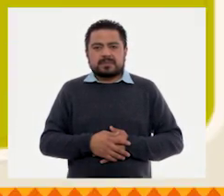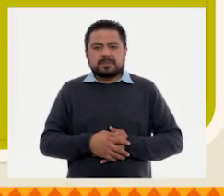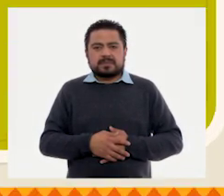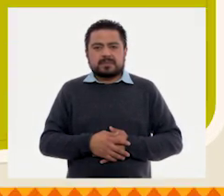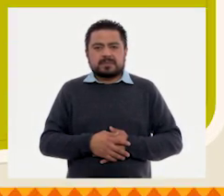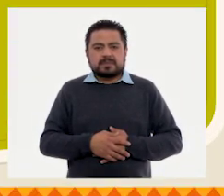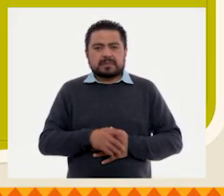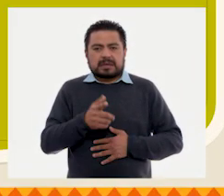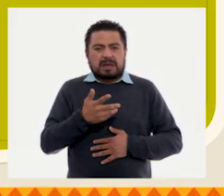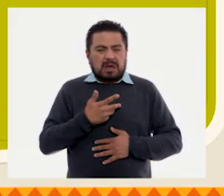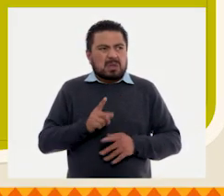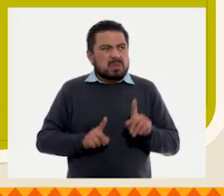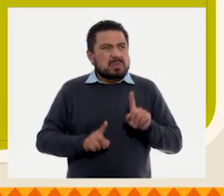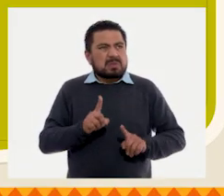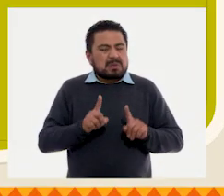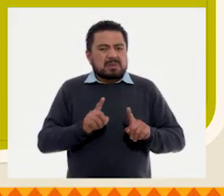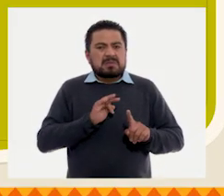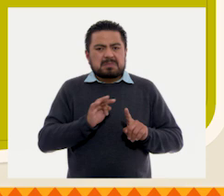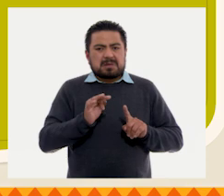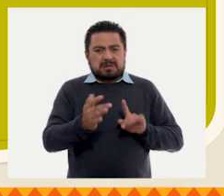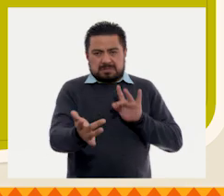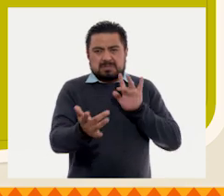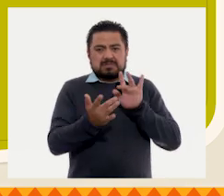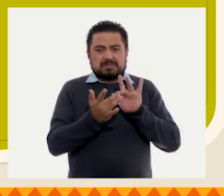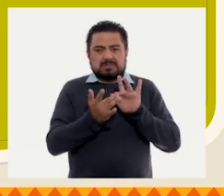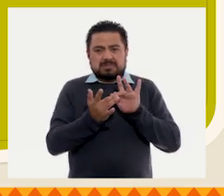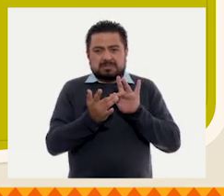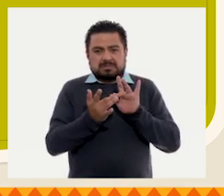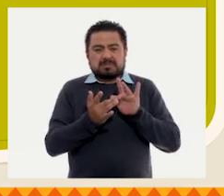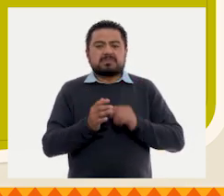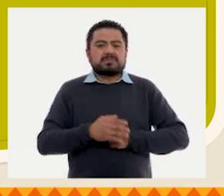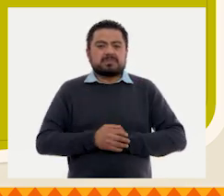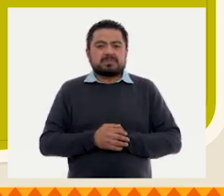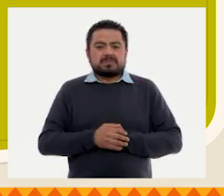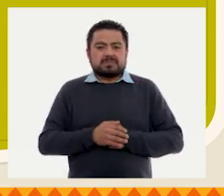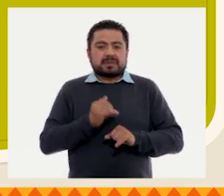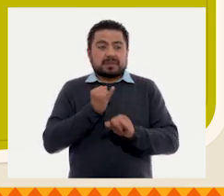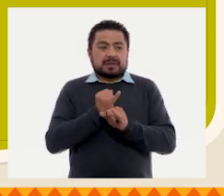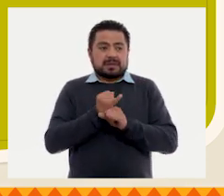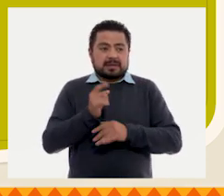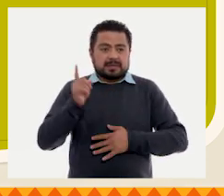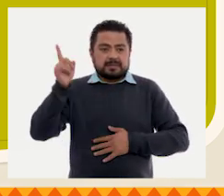Si tienes alguna duda, contáctanos. Página web